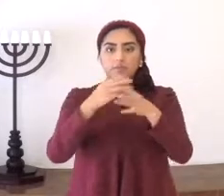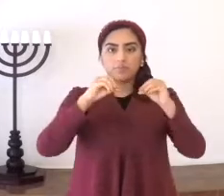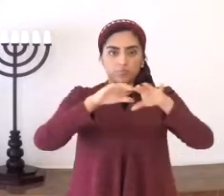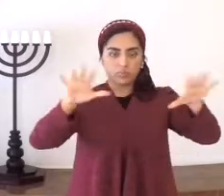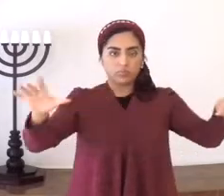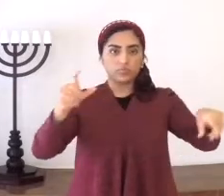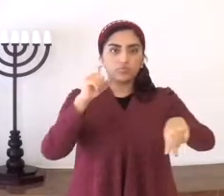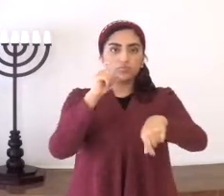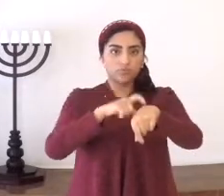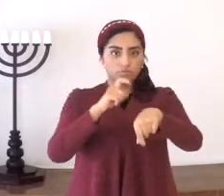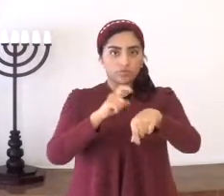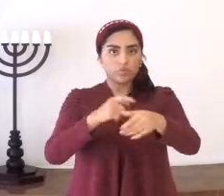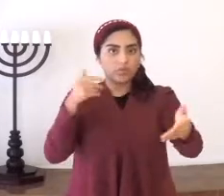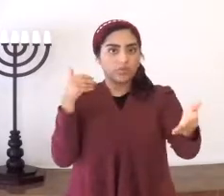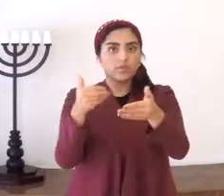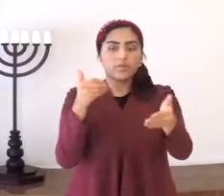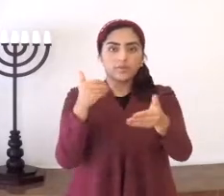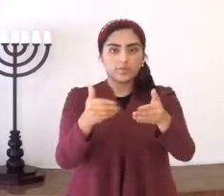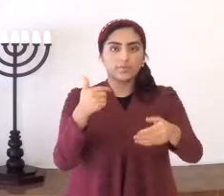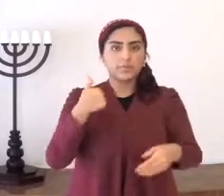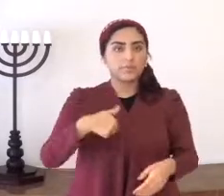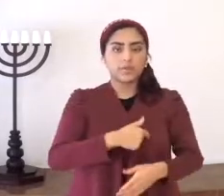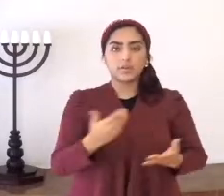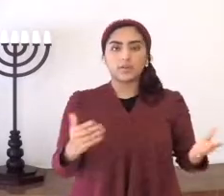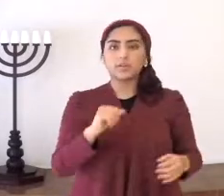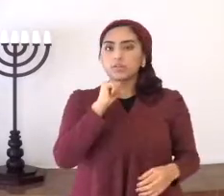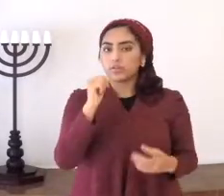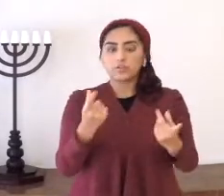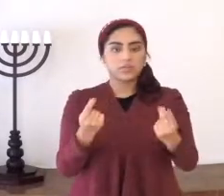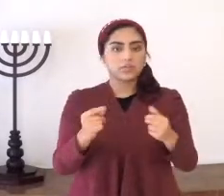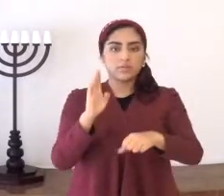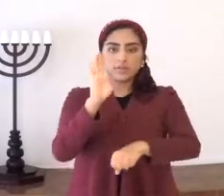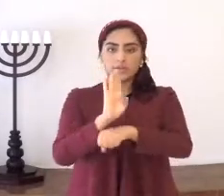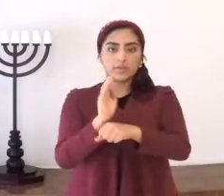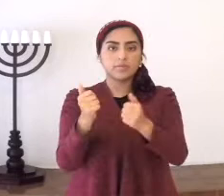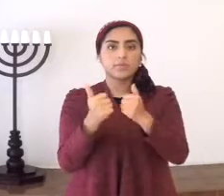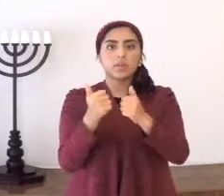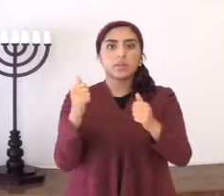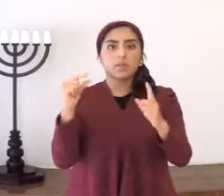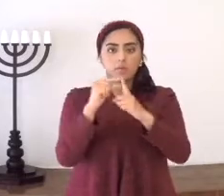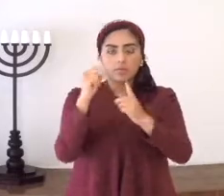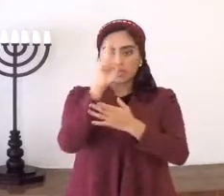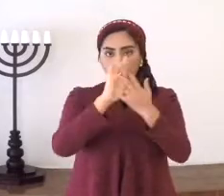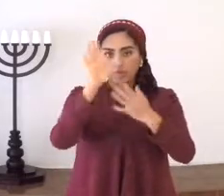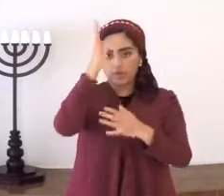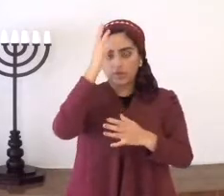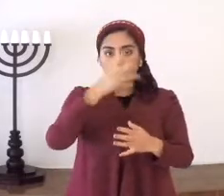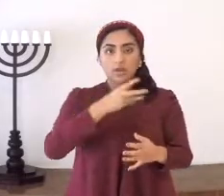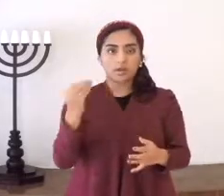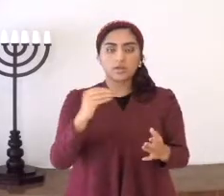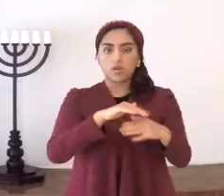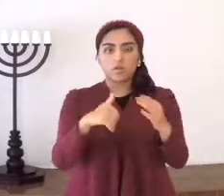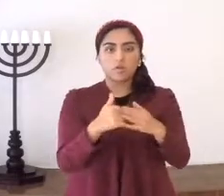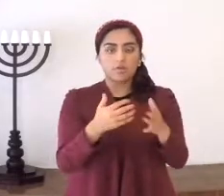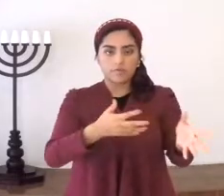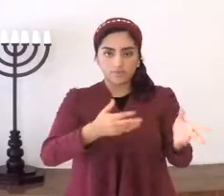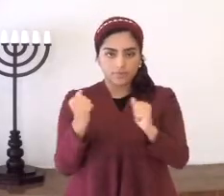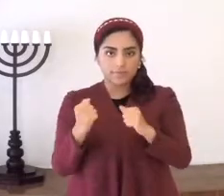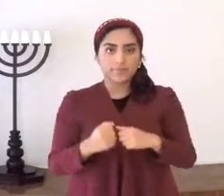están acortando. Nosotros aquí no hacemos negocio con la palabra de nuestro Elohim. Y así es, hágalo